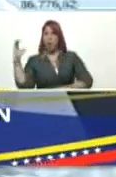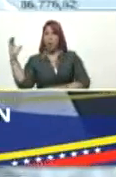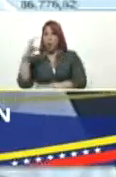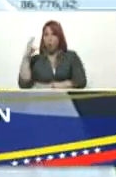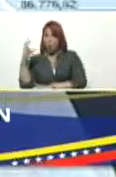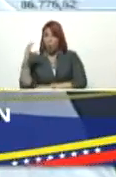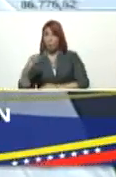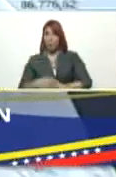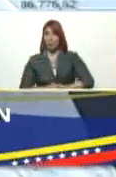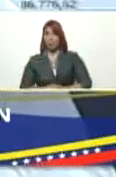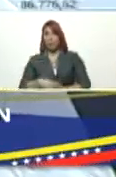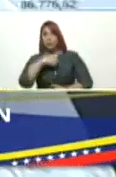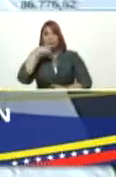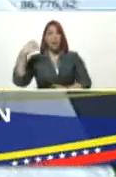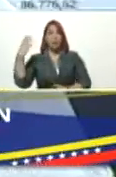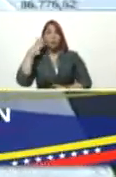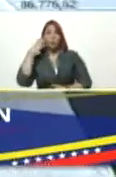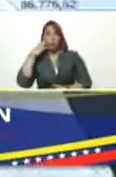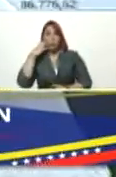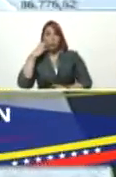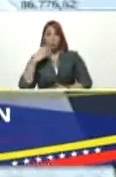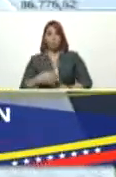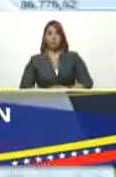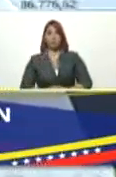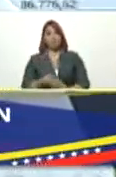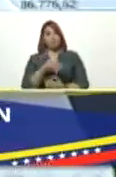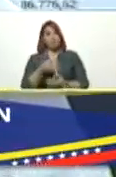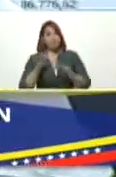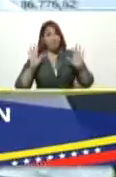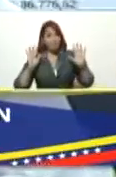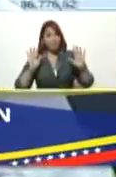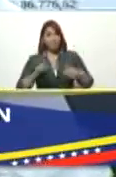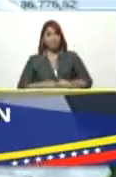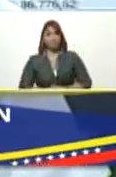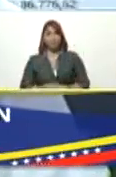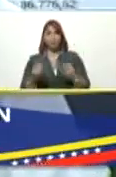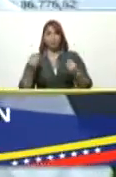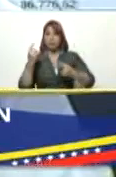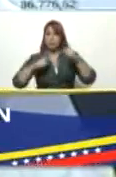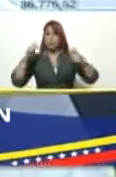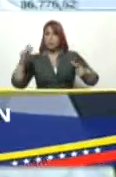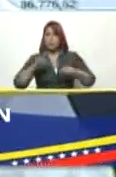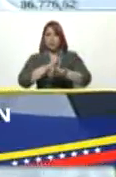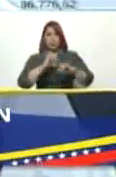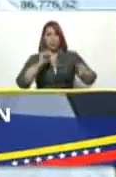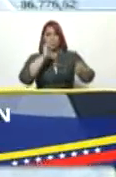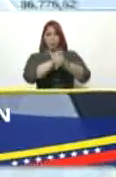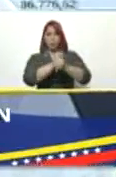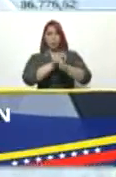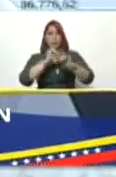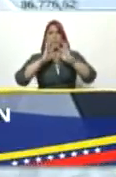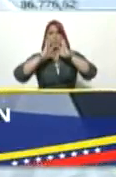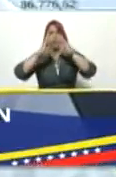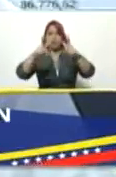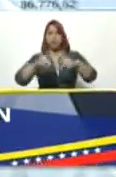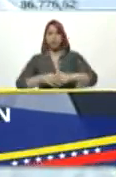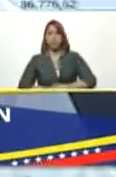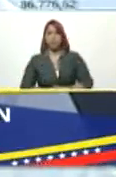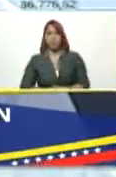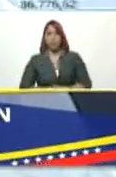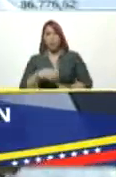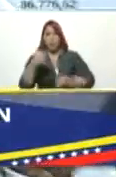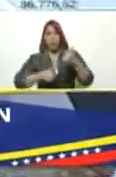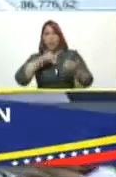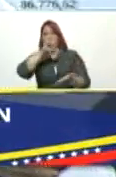gobierno de Iván Duque. Así de sencillo. Muchos de ellos, los capturados, están declarando en qué ciudades